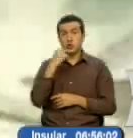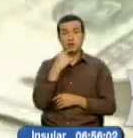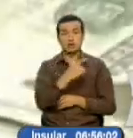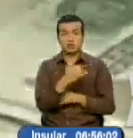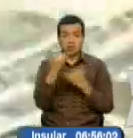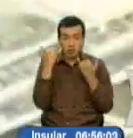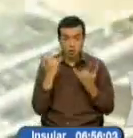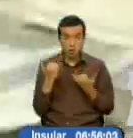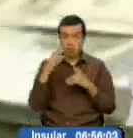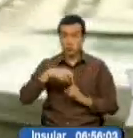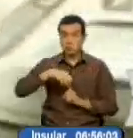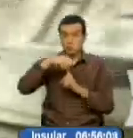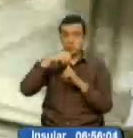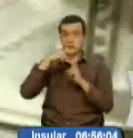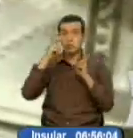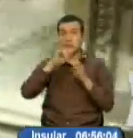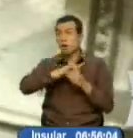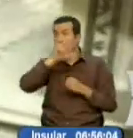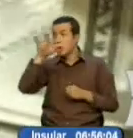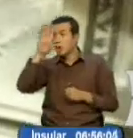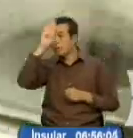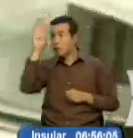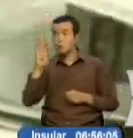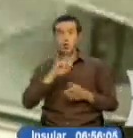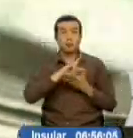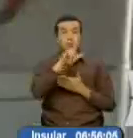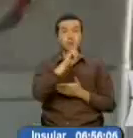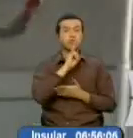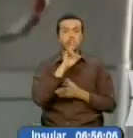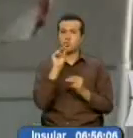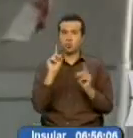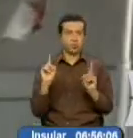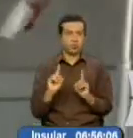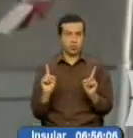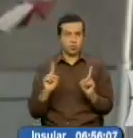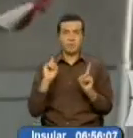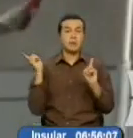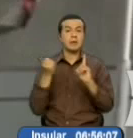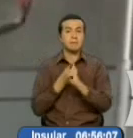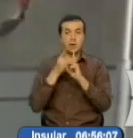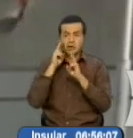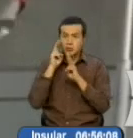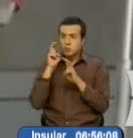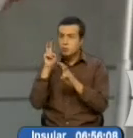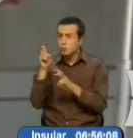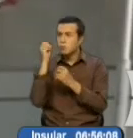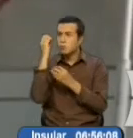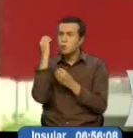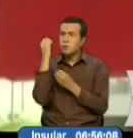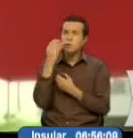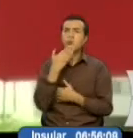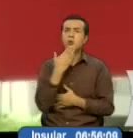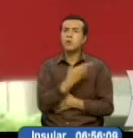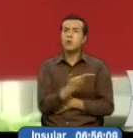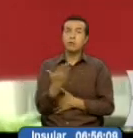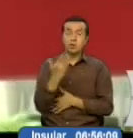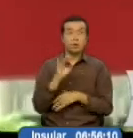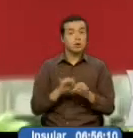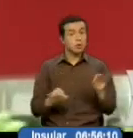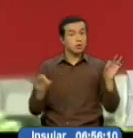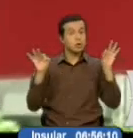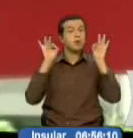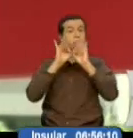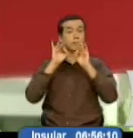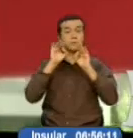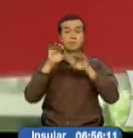este momento la prioridad no está en realizar un viaje a Brasil o Estados Unidos, sino en recabar la información necesaria. Para ello